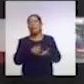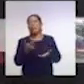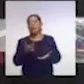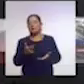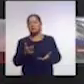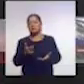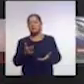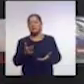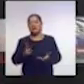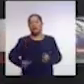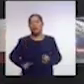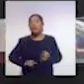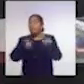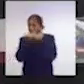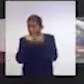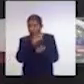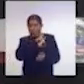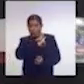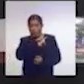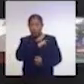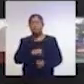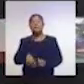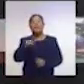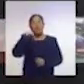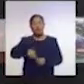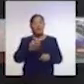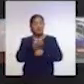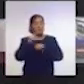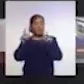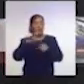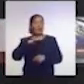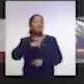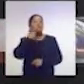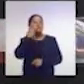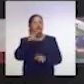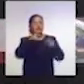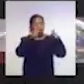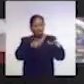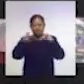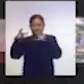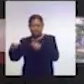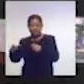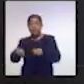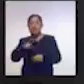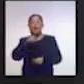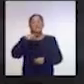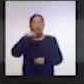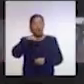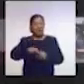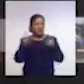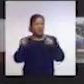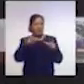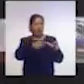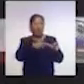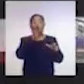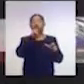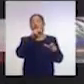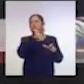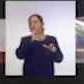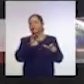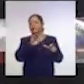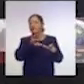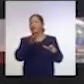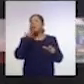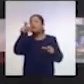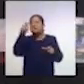dos bancos de sangre que están situados en nuestro estado, pero nosotros tenemos la cobertura del 80%. Cubrimos todas las necesidades de